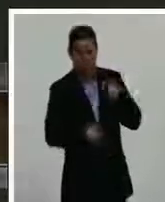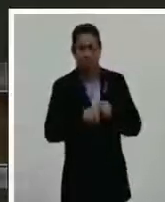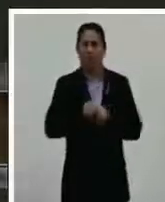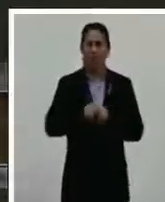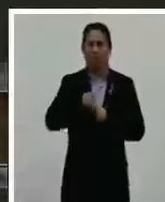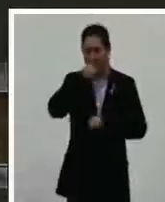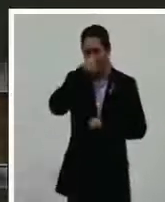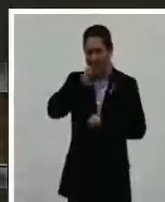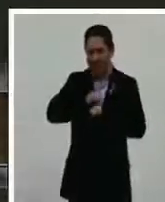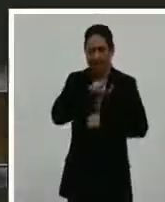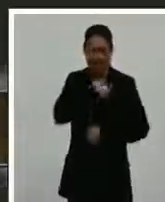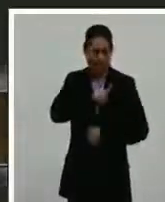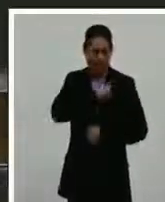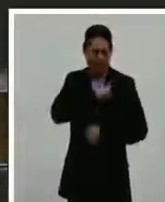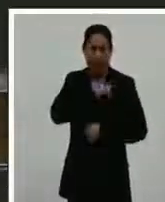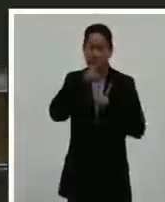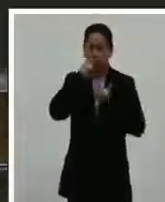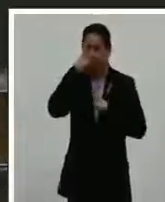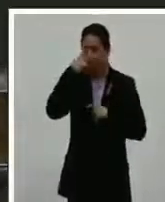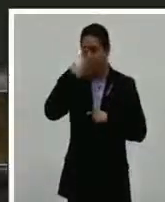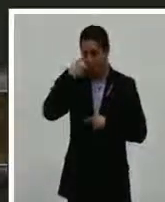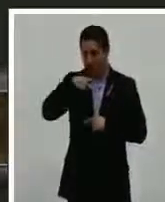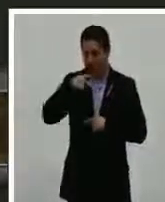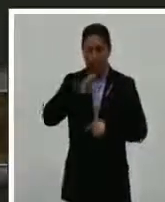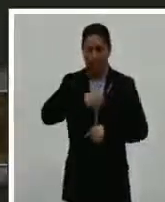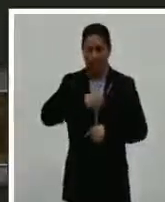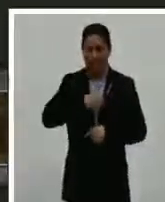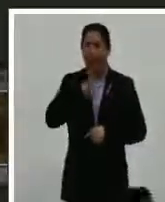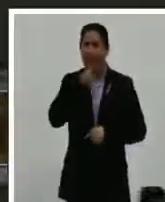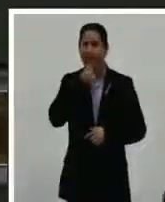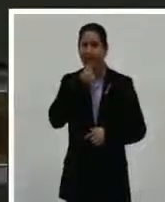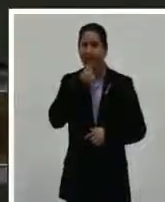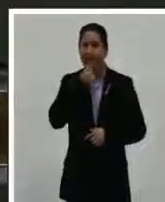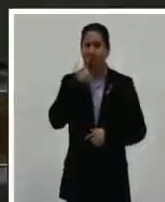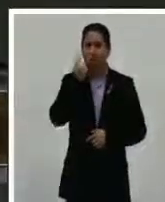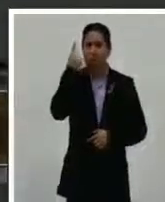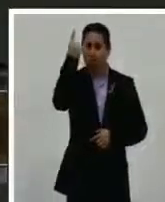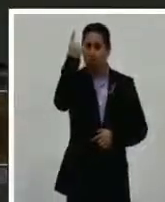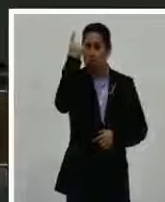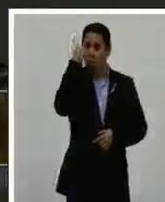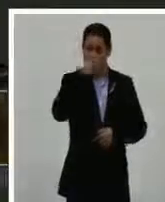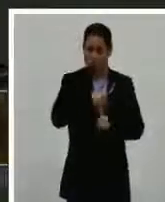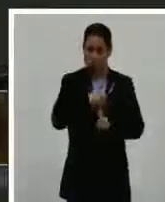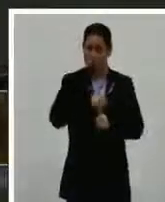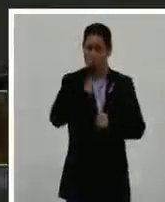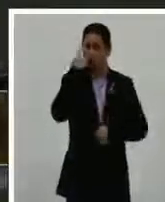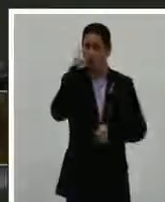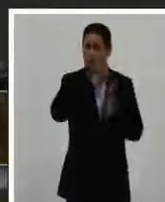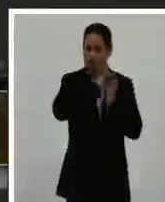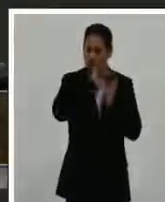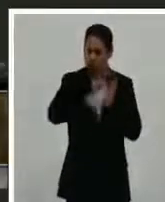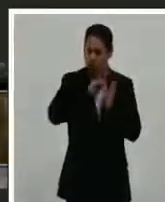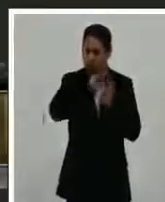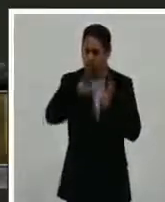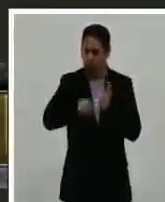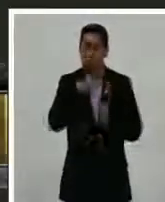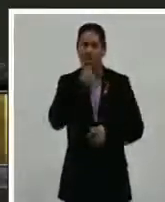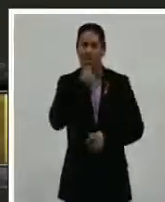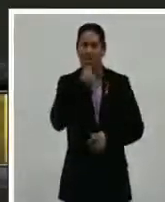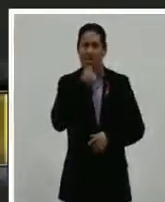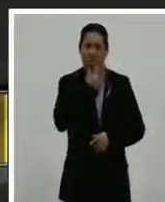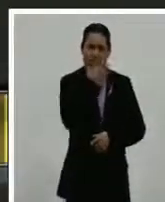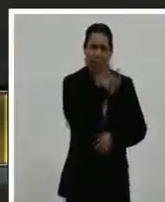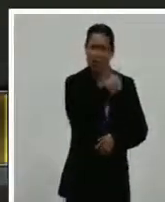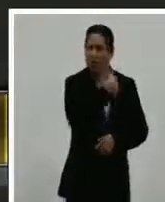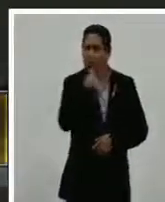de salud en méxico el cáncer infantil es la causa número uno de muerte entre niños de 5 a 14